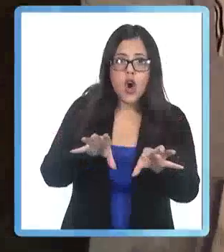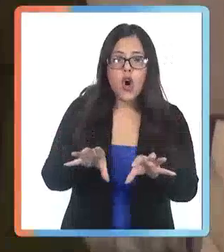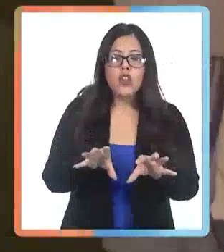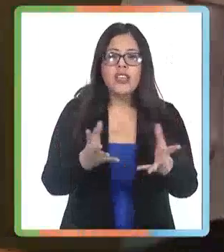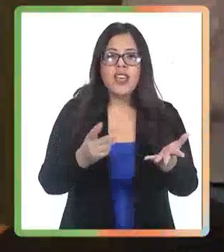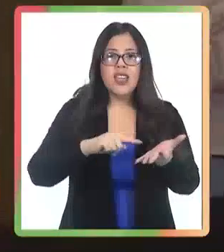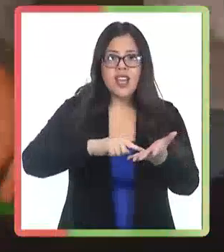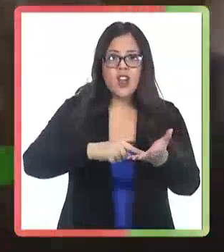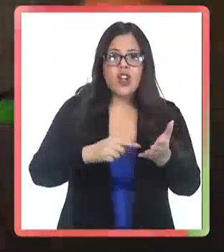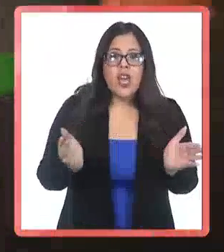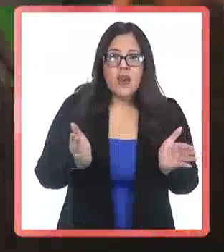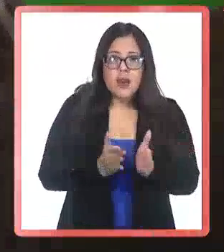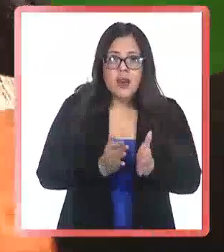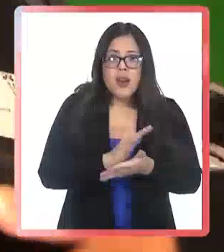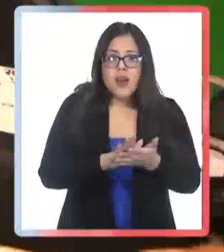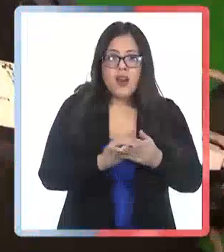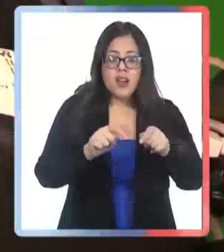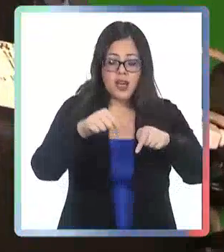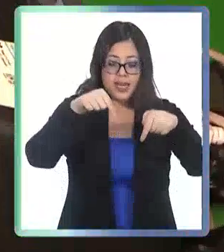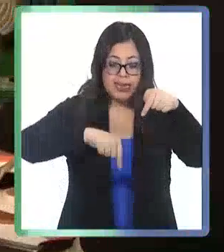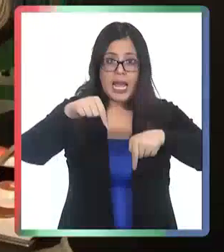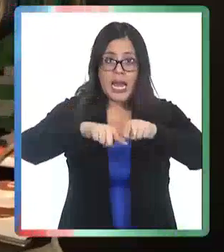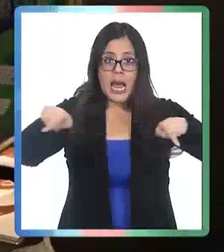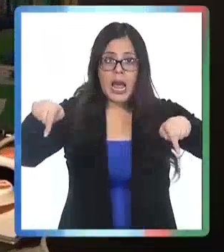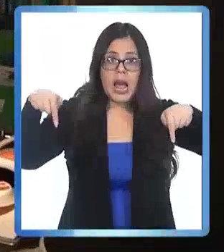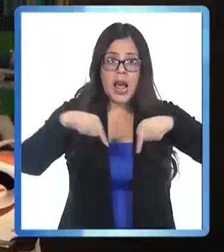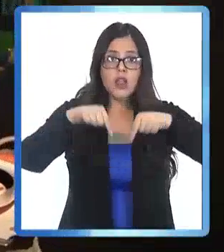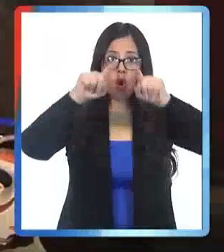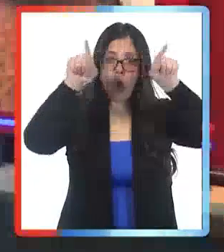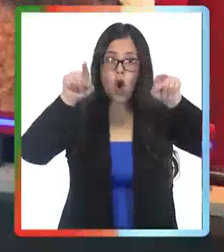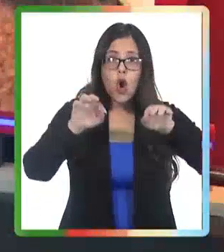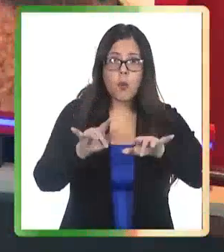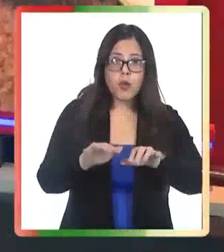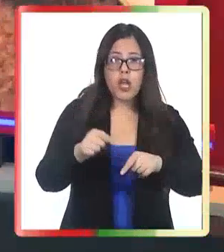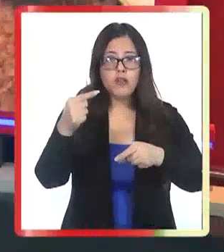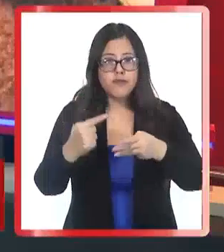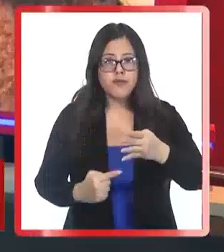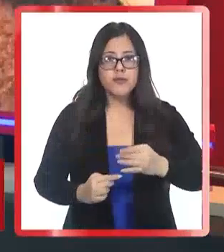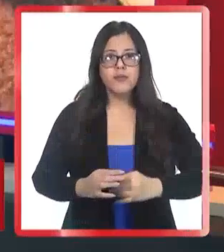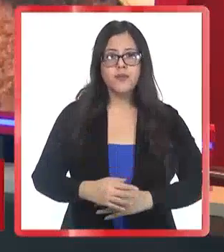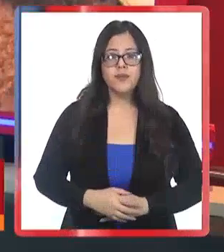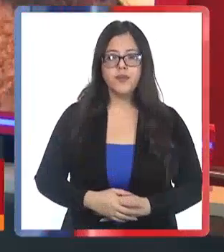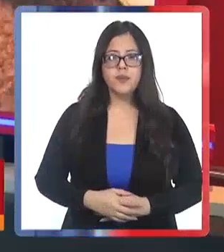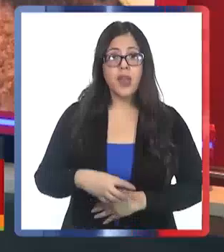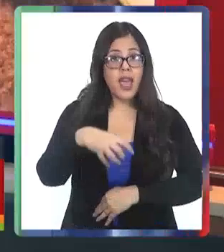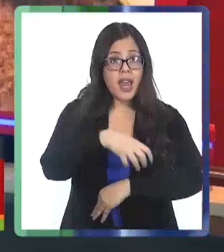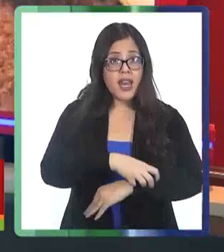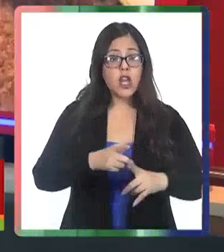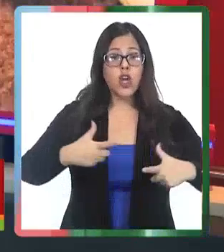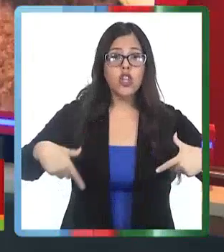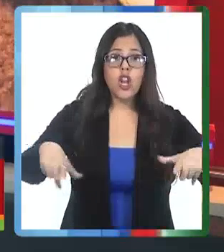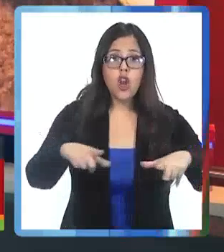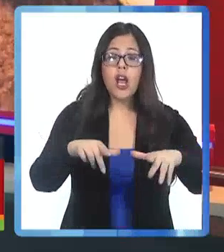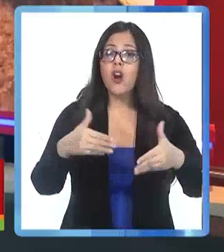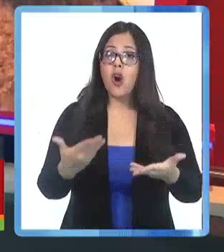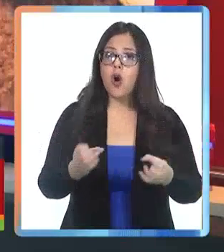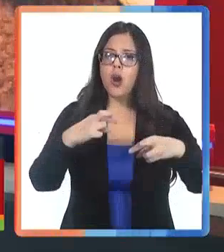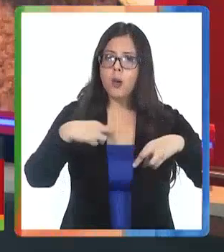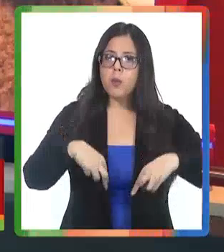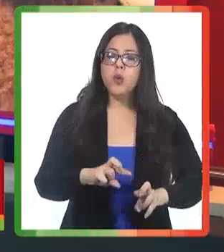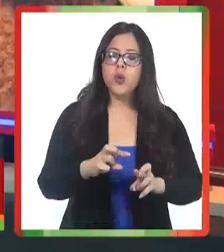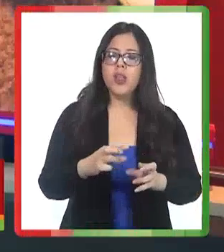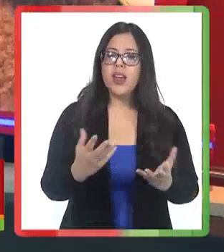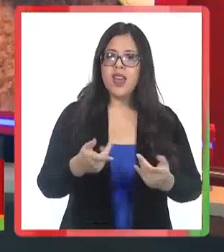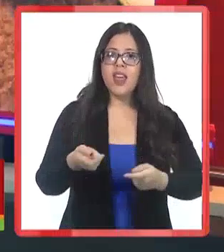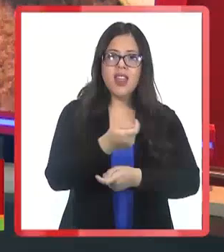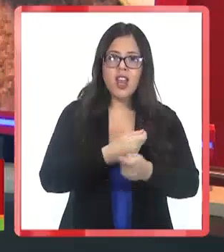electrónicos menores como computadores, teclados e impresoras. Nos vamos a la región de Los Lagos para contarles de una oportunidad de negocios